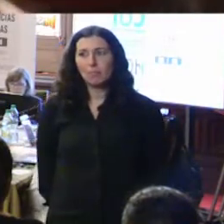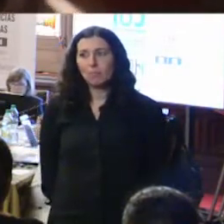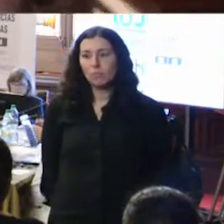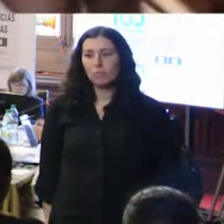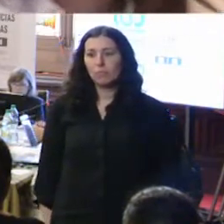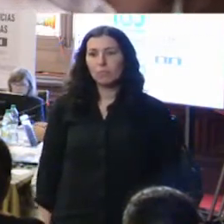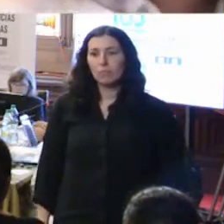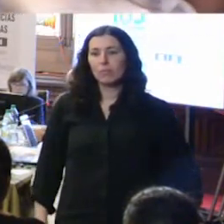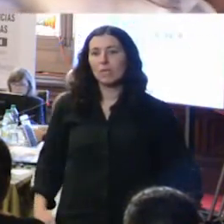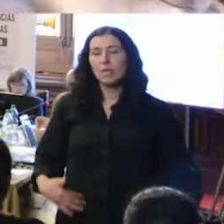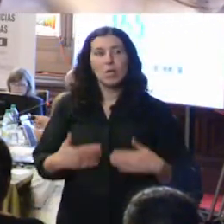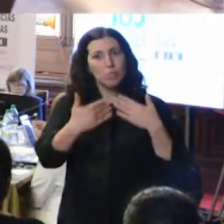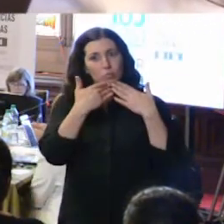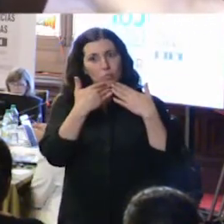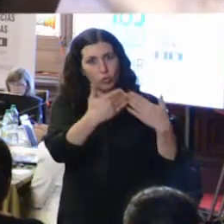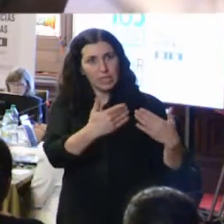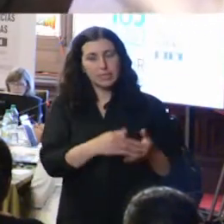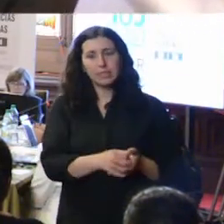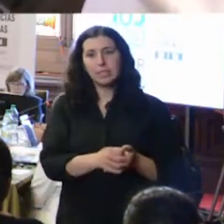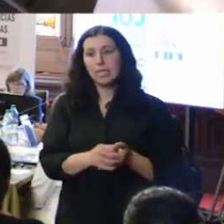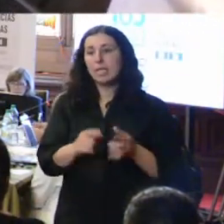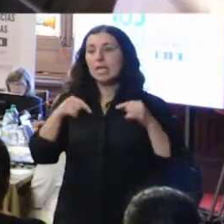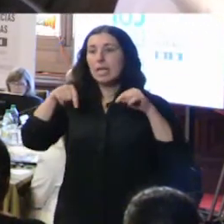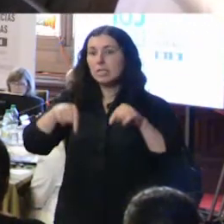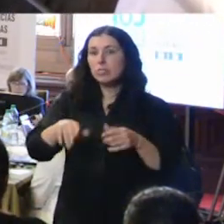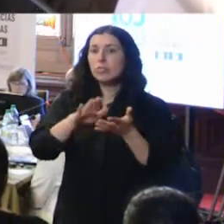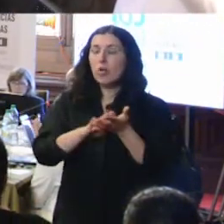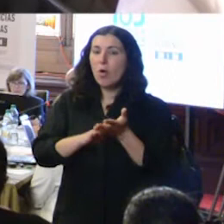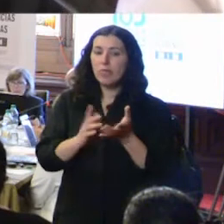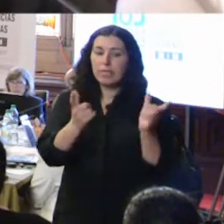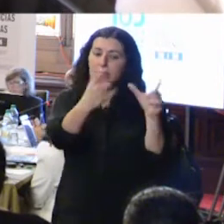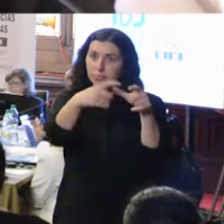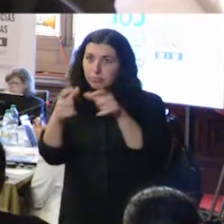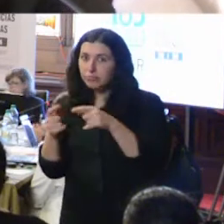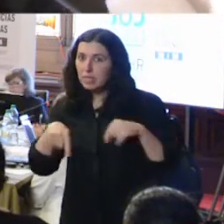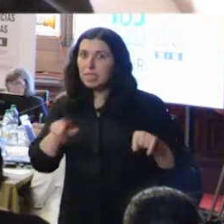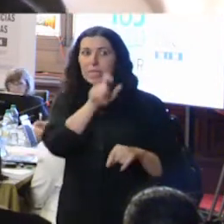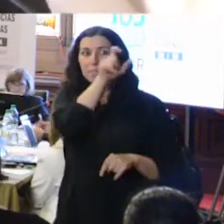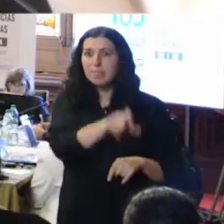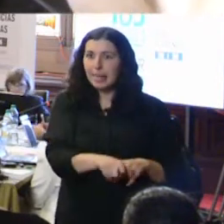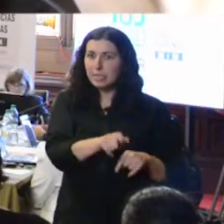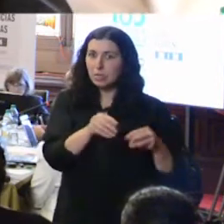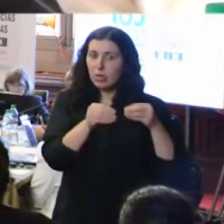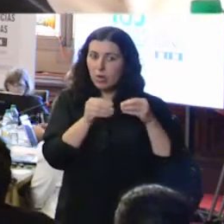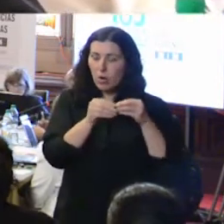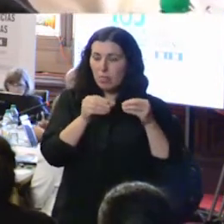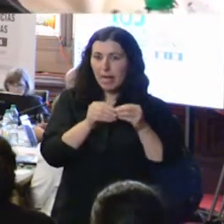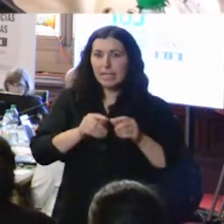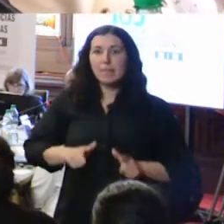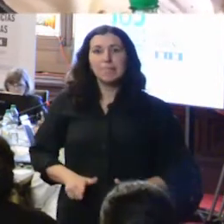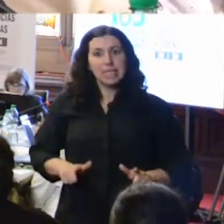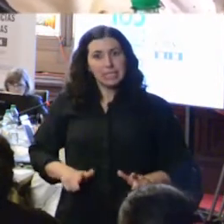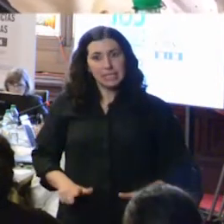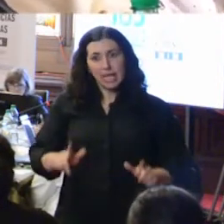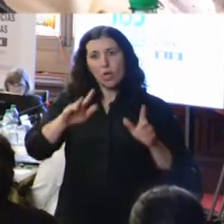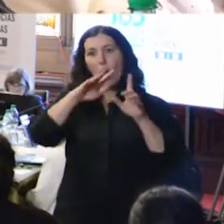Sí, muchísimas gracias. Estimados comisionados, en el caso que ya mencionó la colega del Ministerio de Ambiente, Matusalén Aratí, Coco